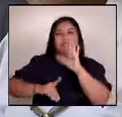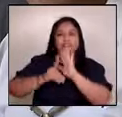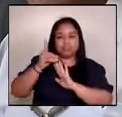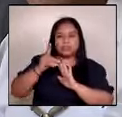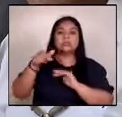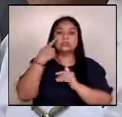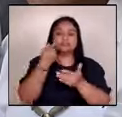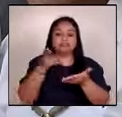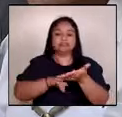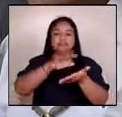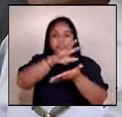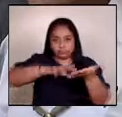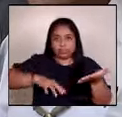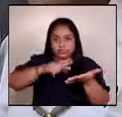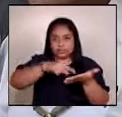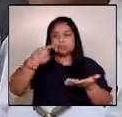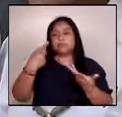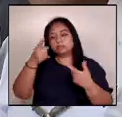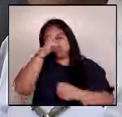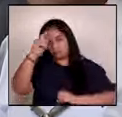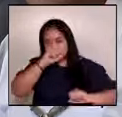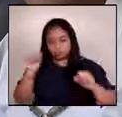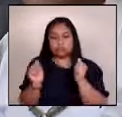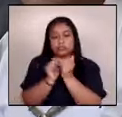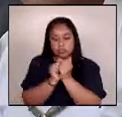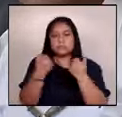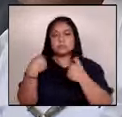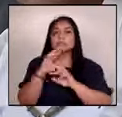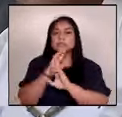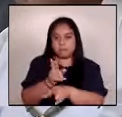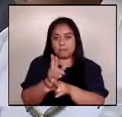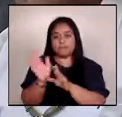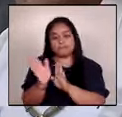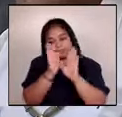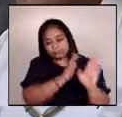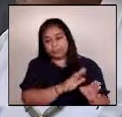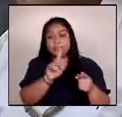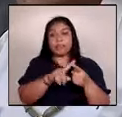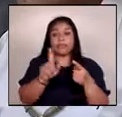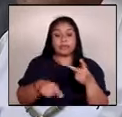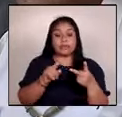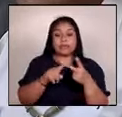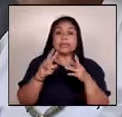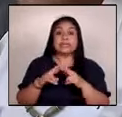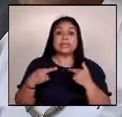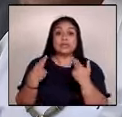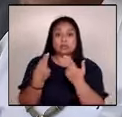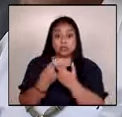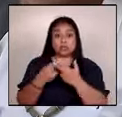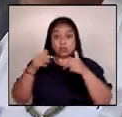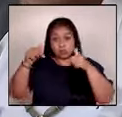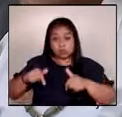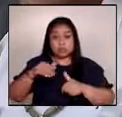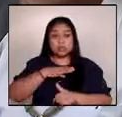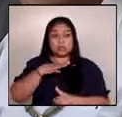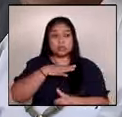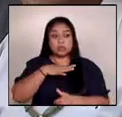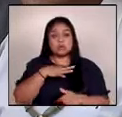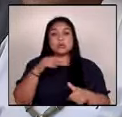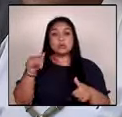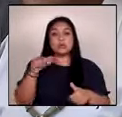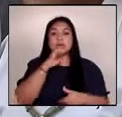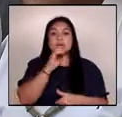entonces acordamos que vamos a hacer una agenda de trabajo para responder. Y la reunión que hemos tenido acá